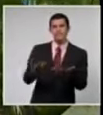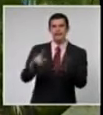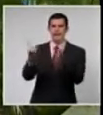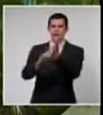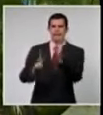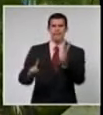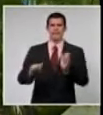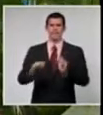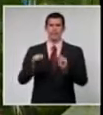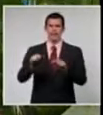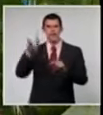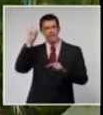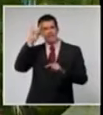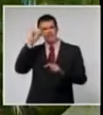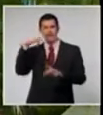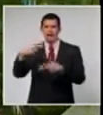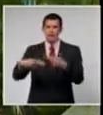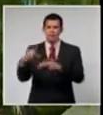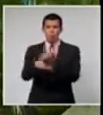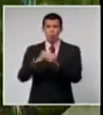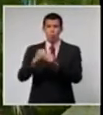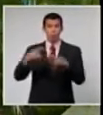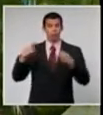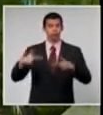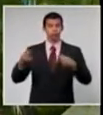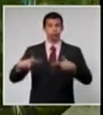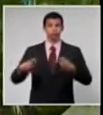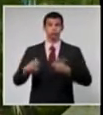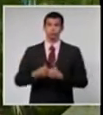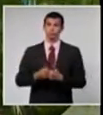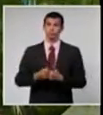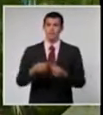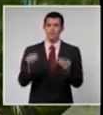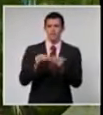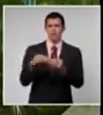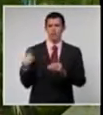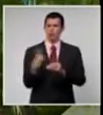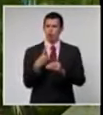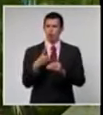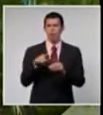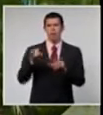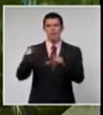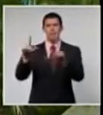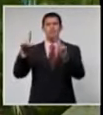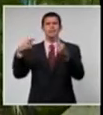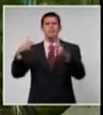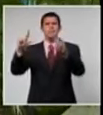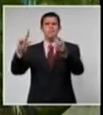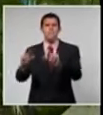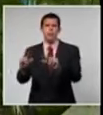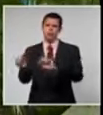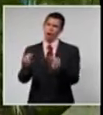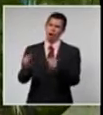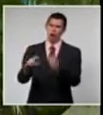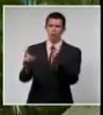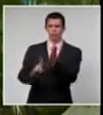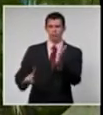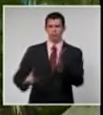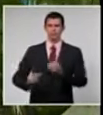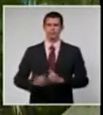climatización, enfriamiento, generación de vapor y demás. Cualquier acción que se implemente aquí, demostrativa, este